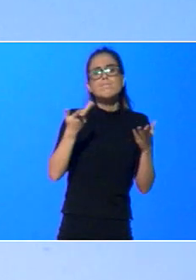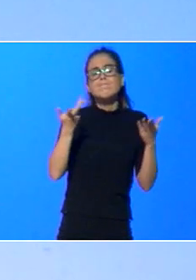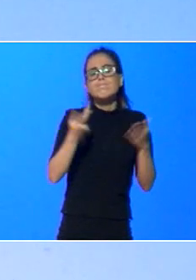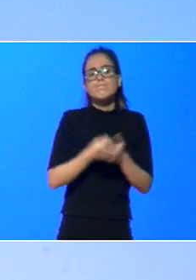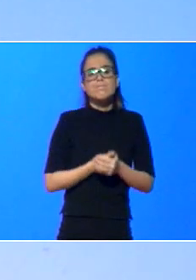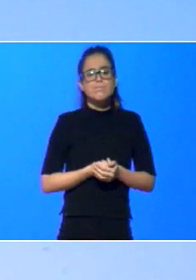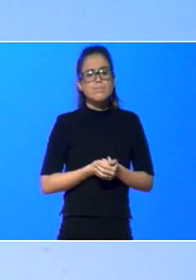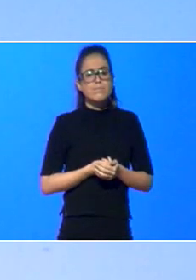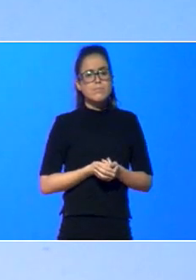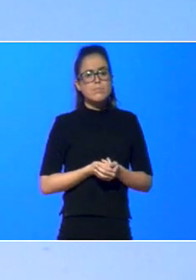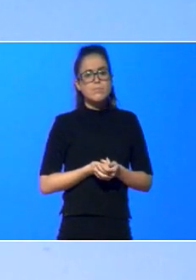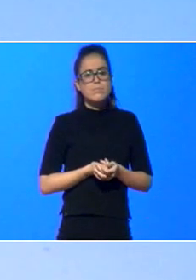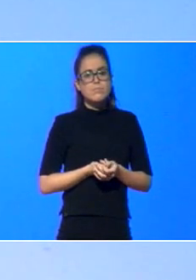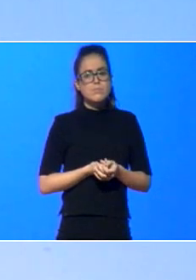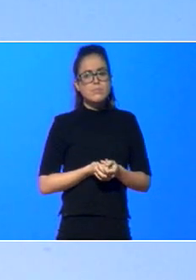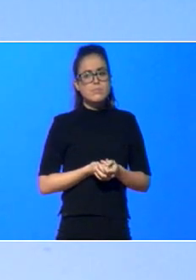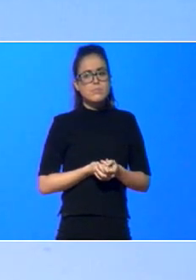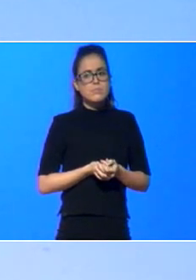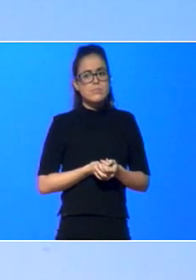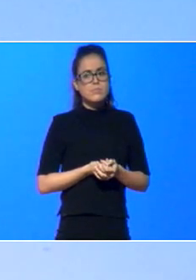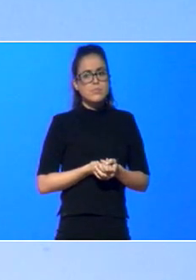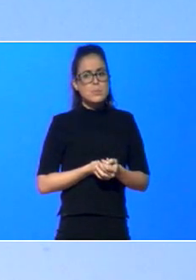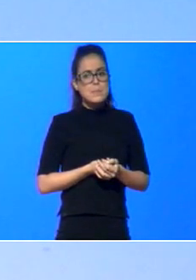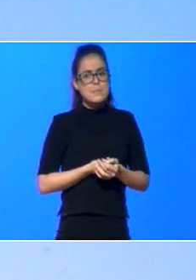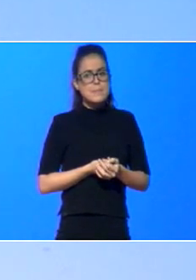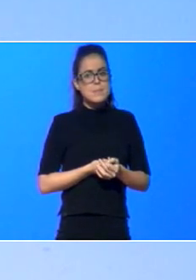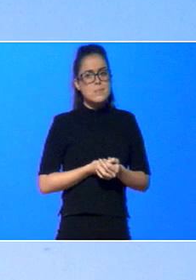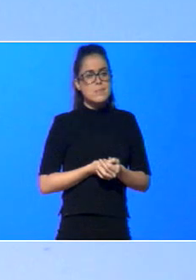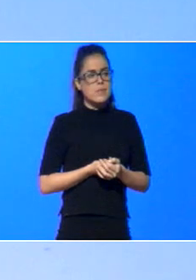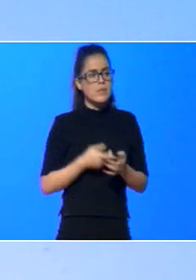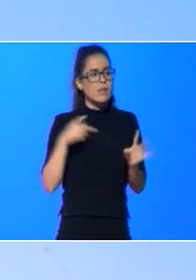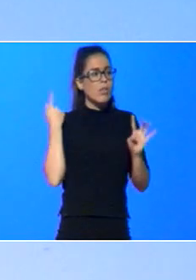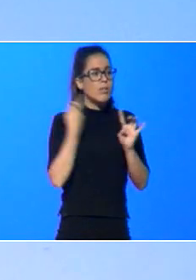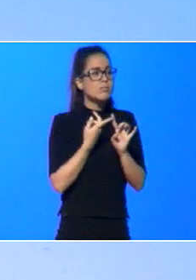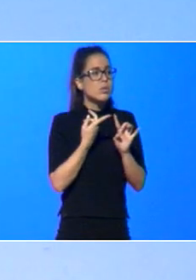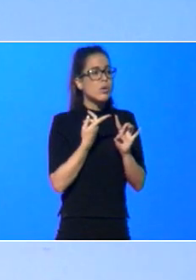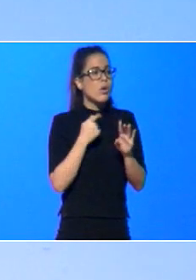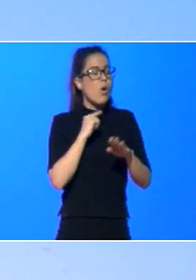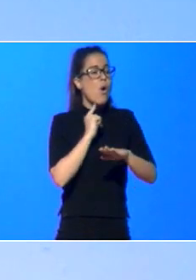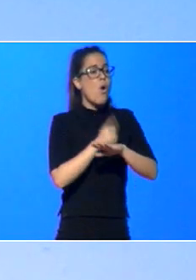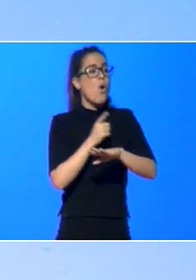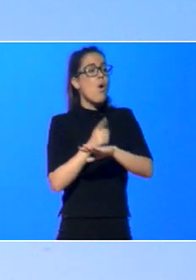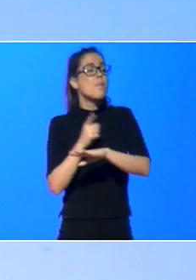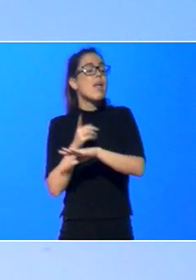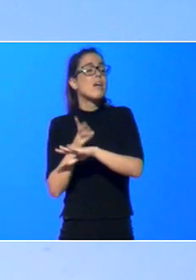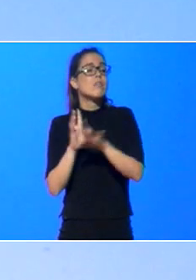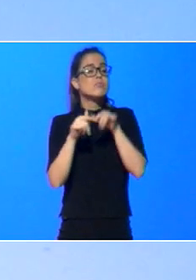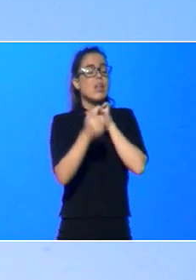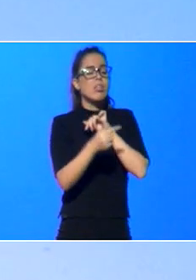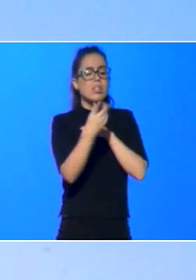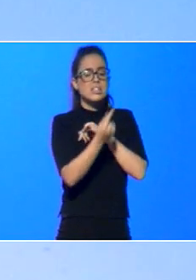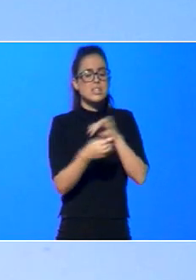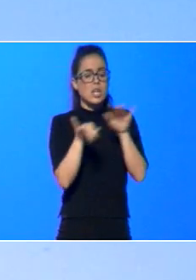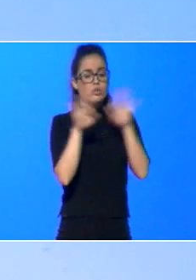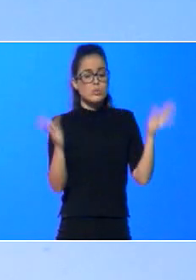para dejar a un lado no la obligación del diseño universal o si se quiere